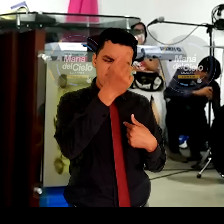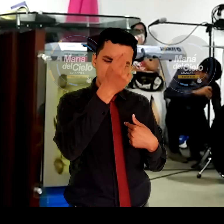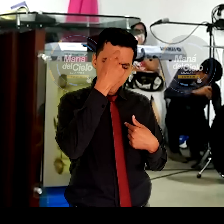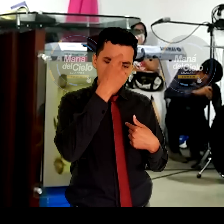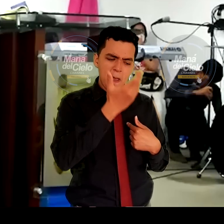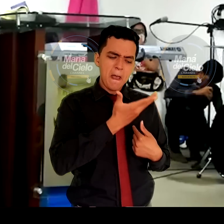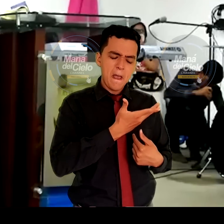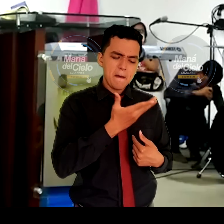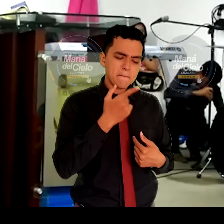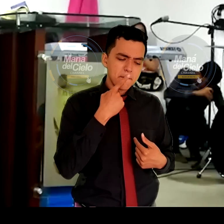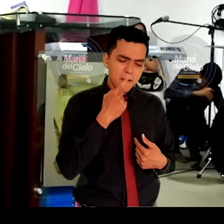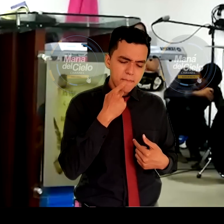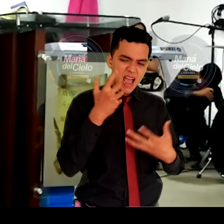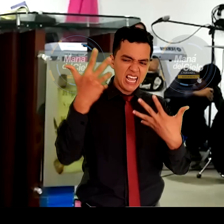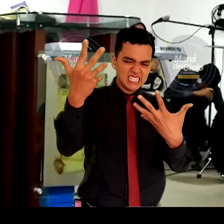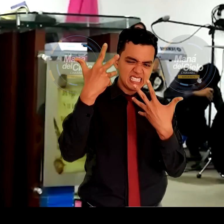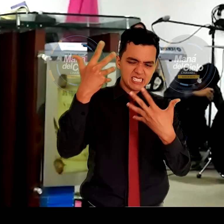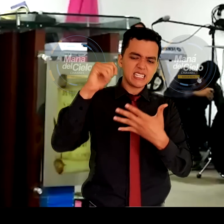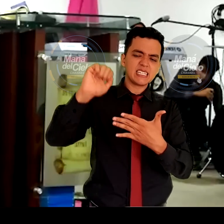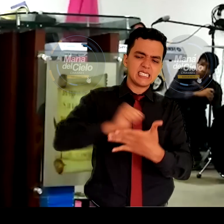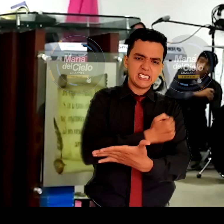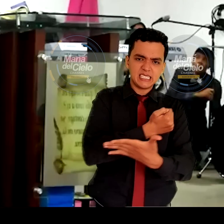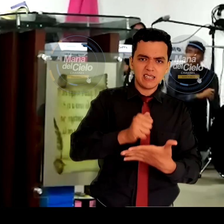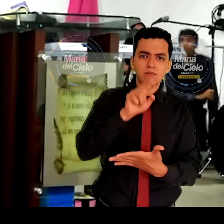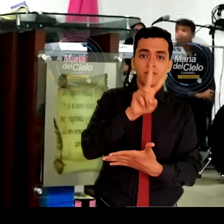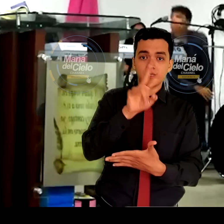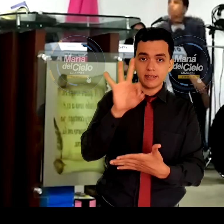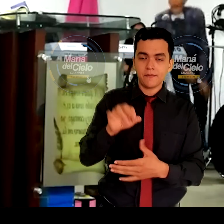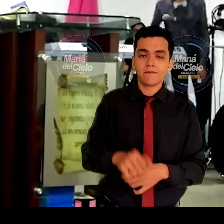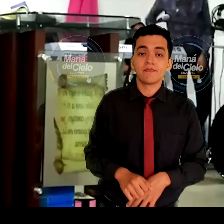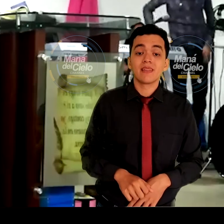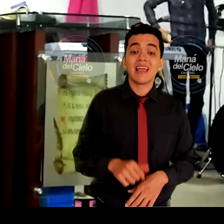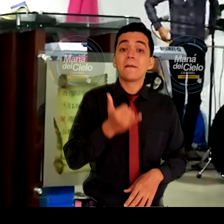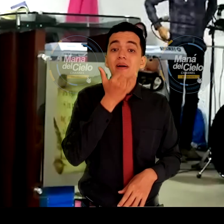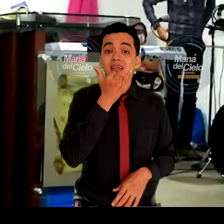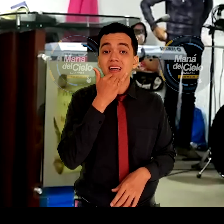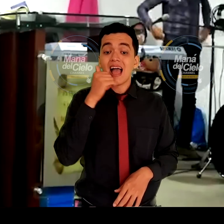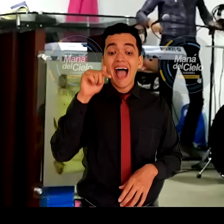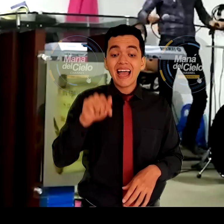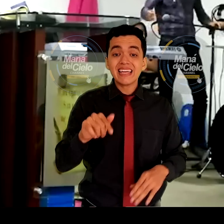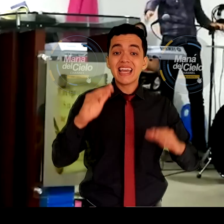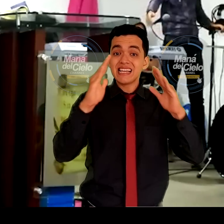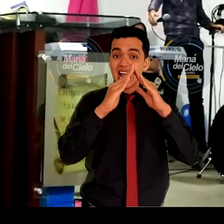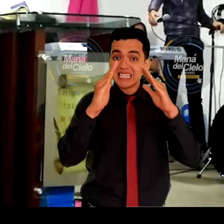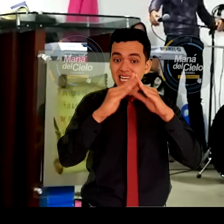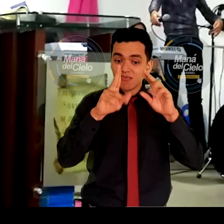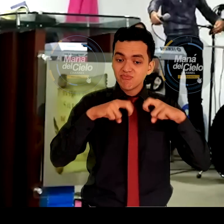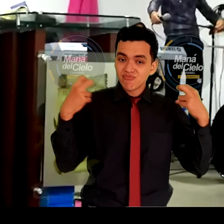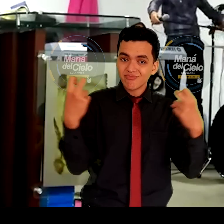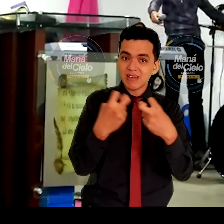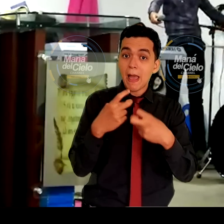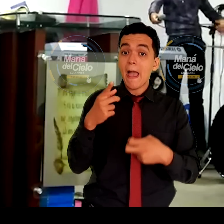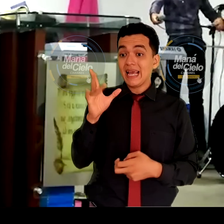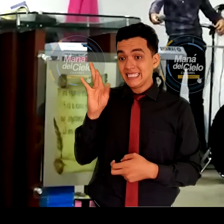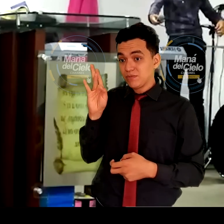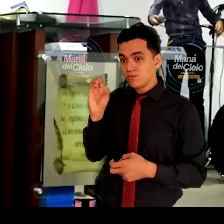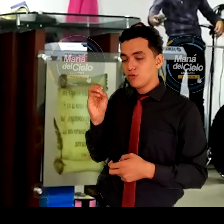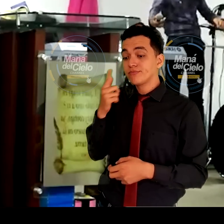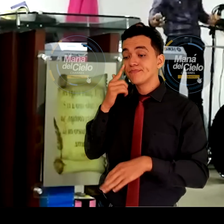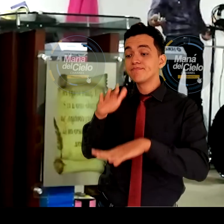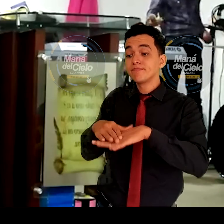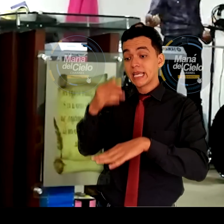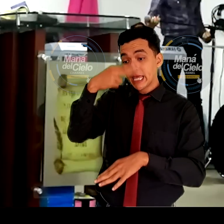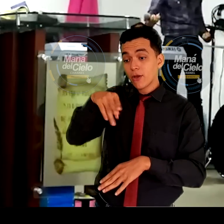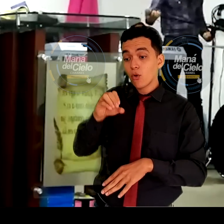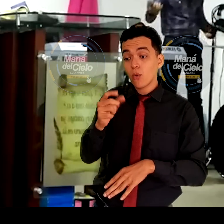enseñarme el Salmo 23. Yo me acuerdo que en culto de familia mi esposo decía, bueno, Reinelda, vive, vas a aprender el Salmo 23. Y entonces mi